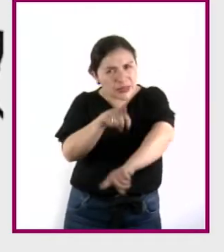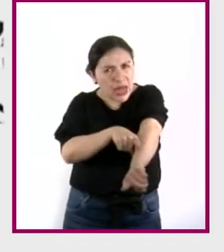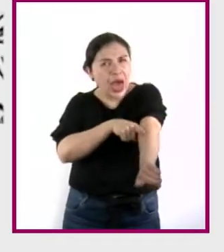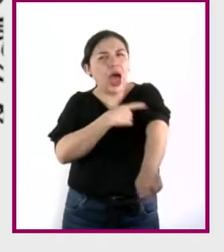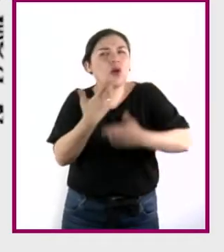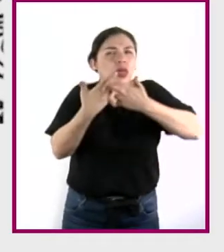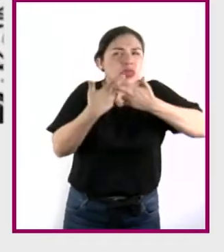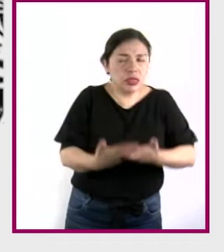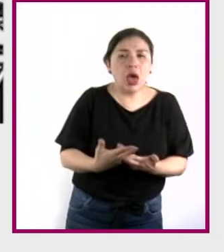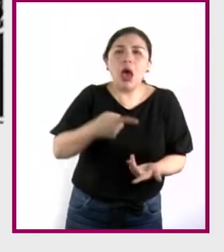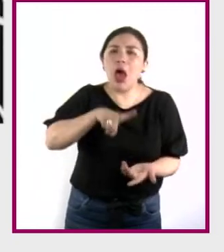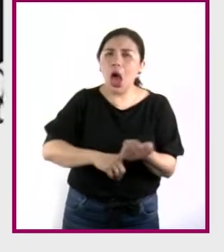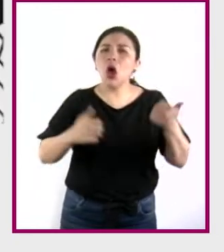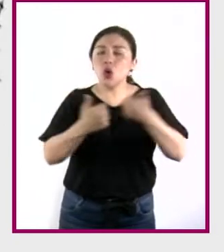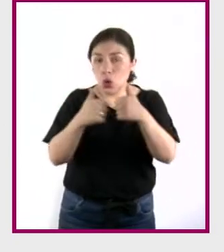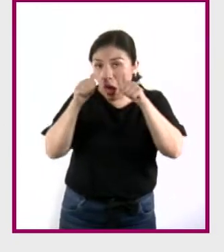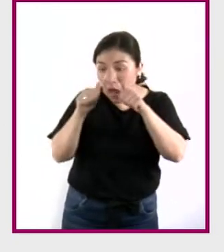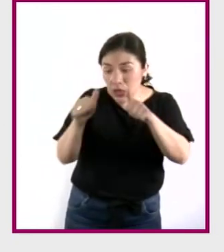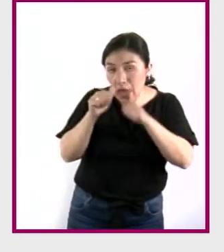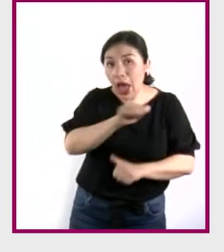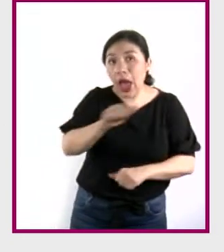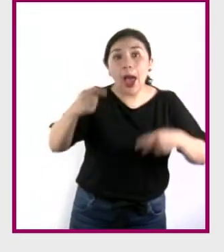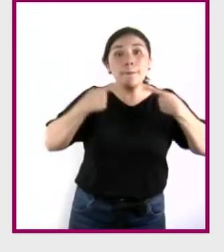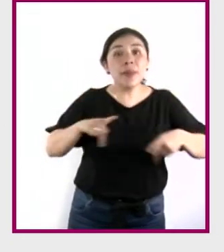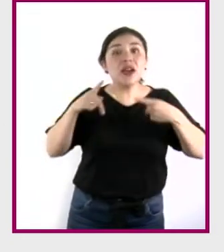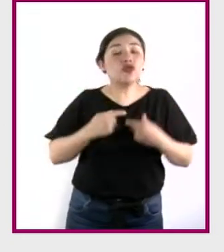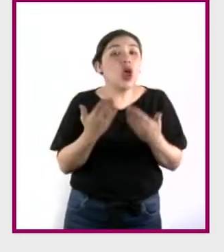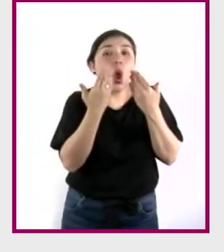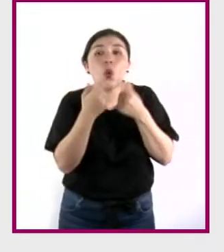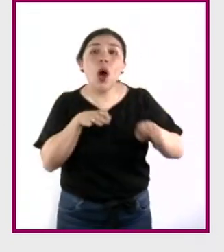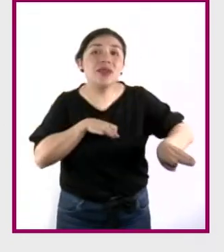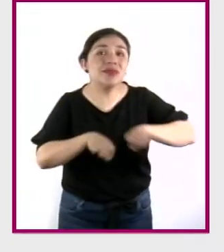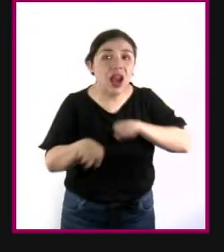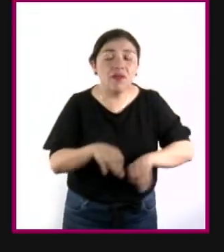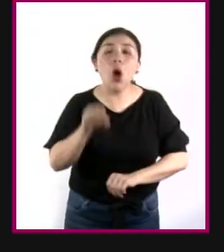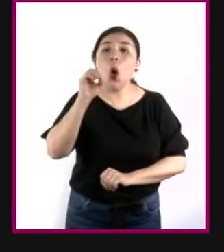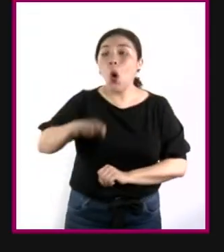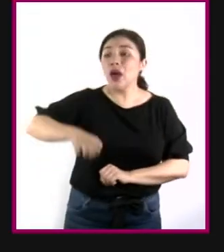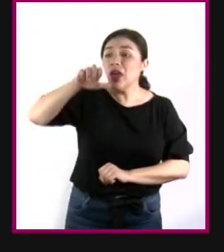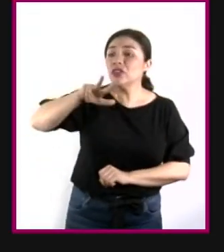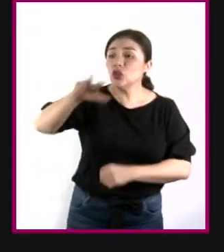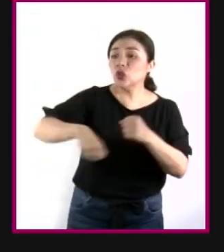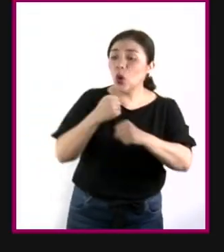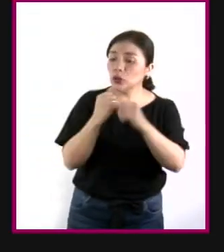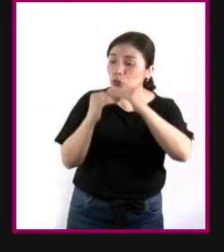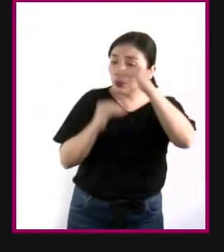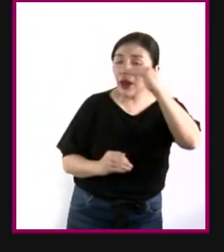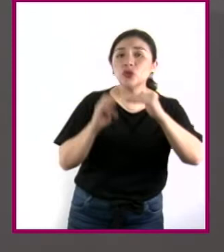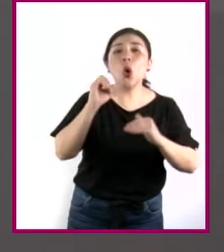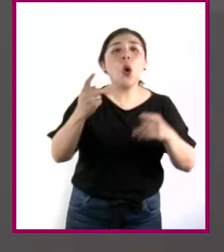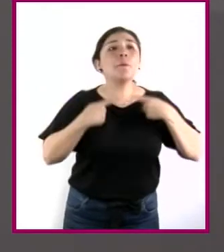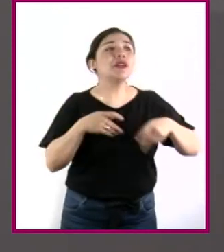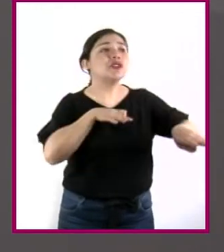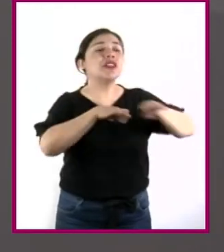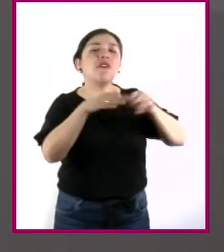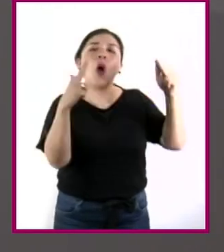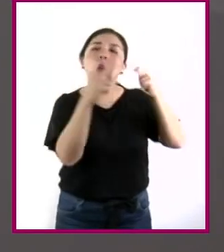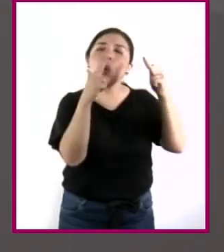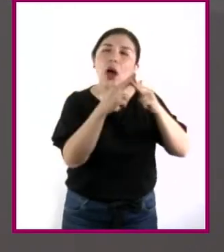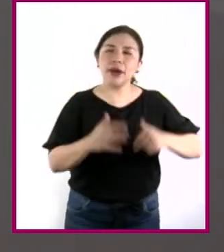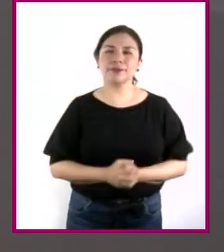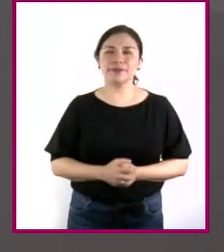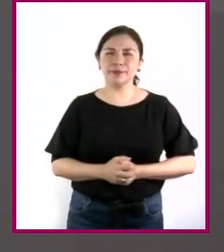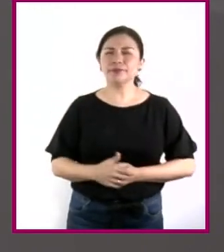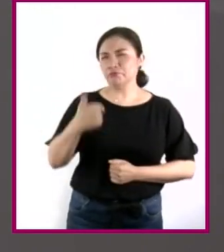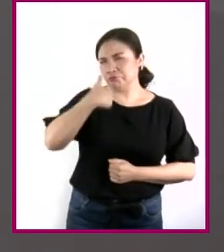en tanto que contempla también a las personas sin trabajo, a menores de edad y a amas de casa. Sabemos